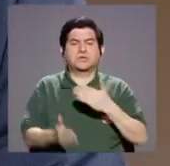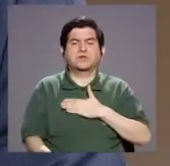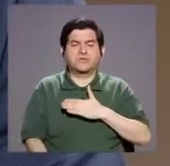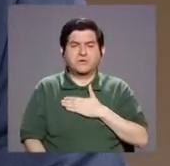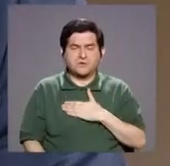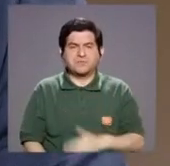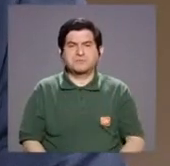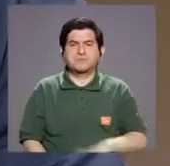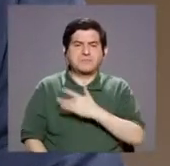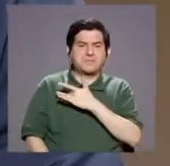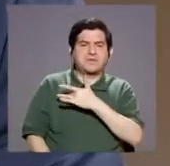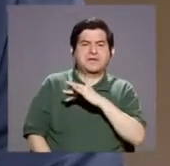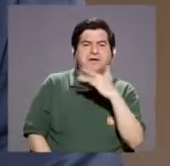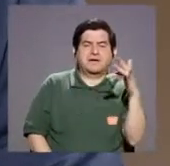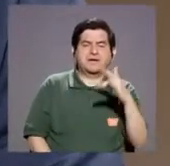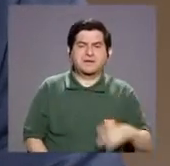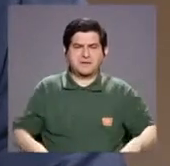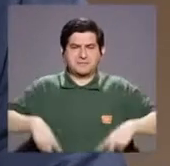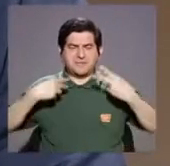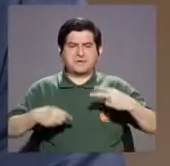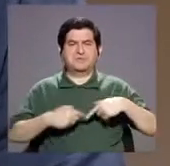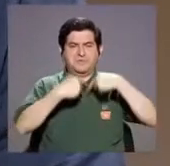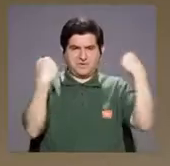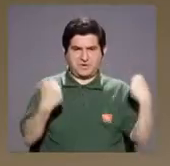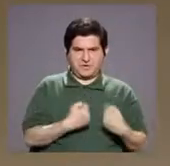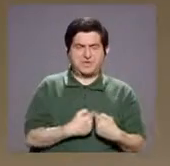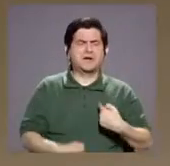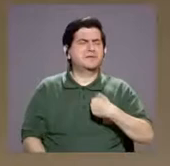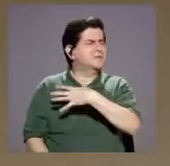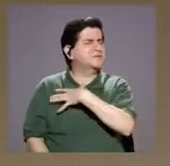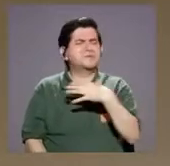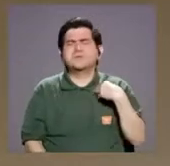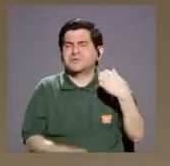vida en mi corazón porque me gusta muchísimo hacer televisión